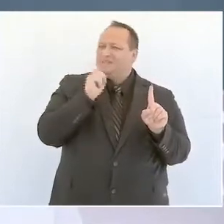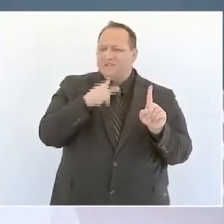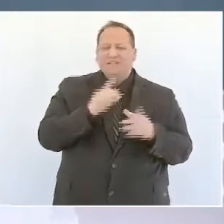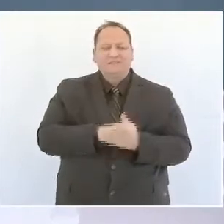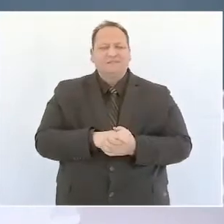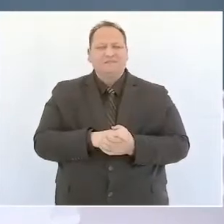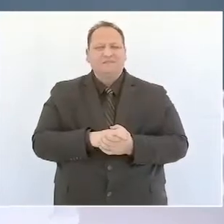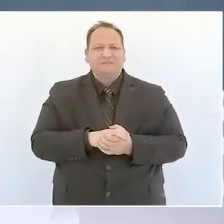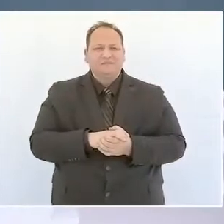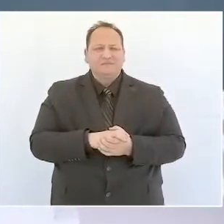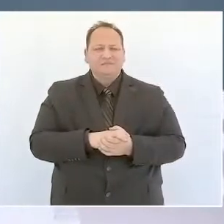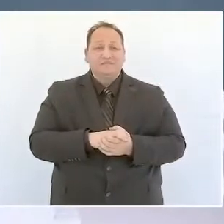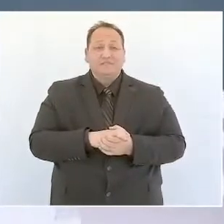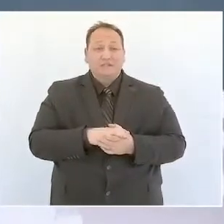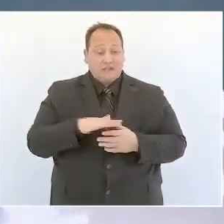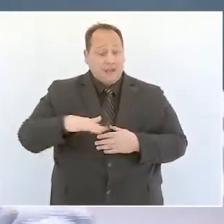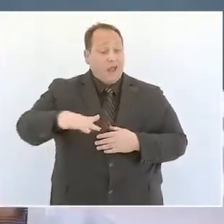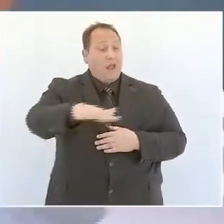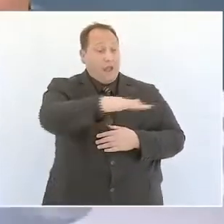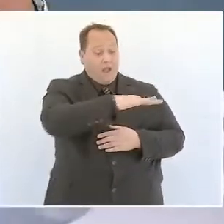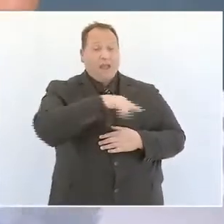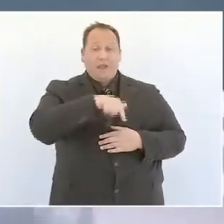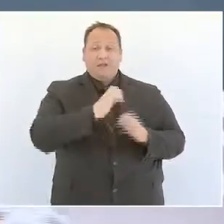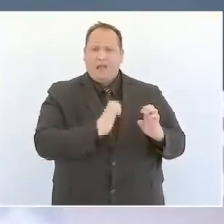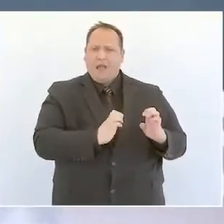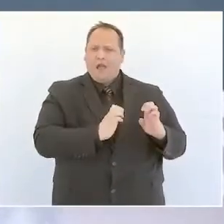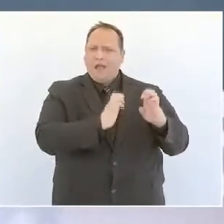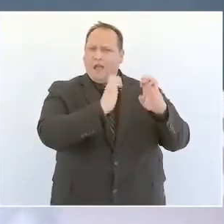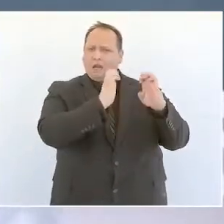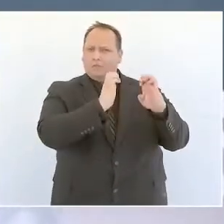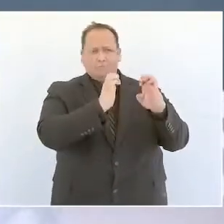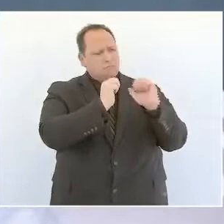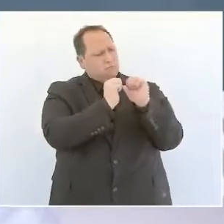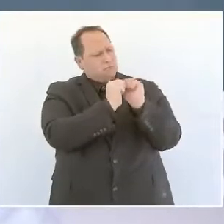pues estas instalaciones van a quedar,